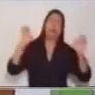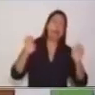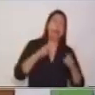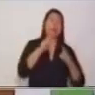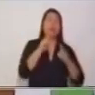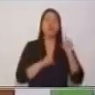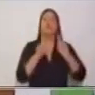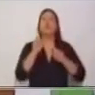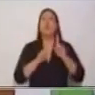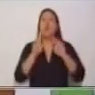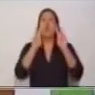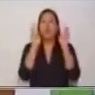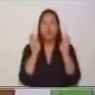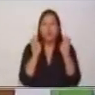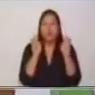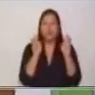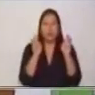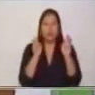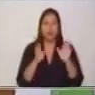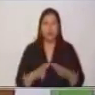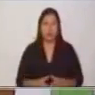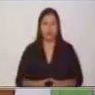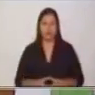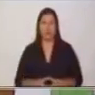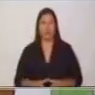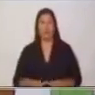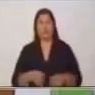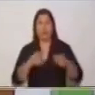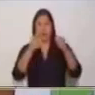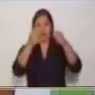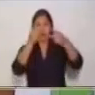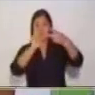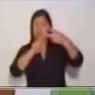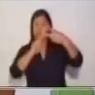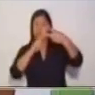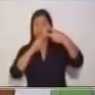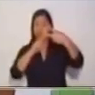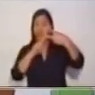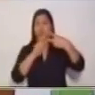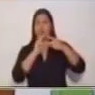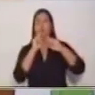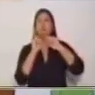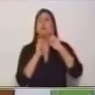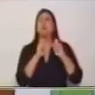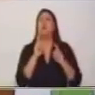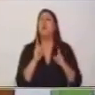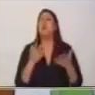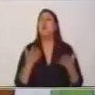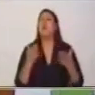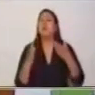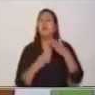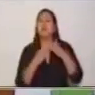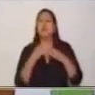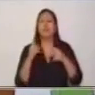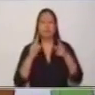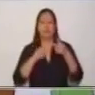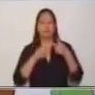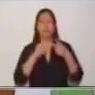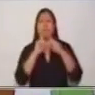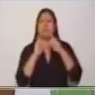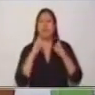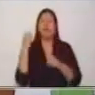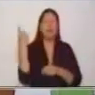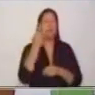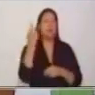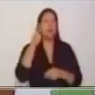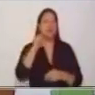nos vamos a hacer una pregunta básica sobre el tema. En este ejemplo del texto, te das cuenta, el tema es la brevedad.